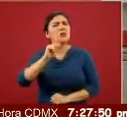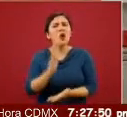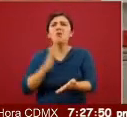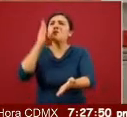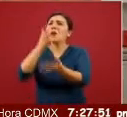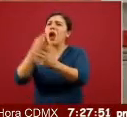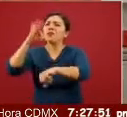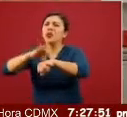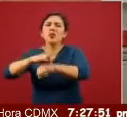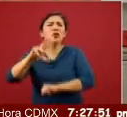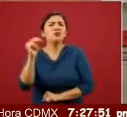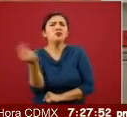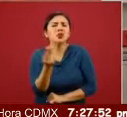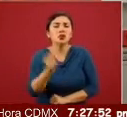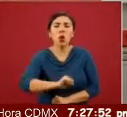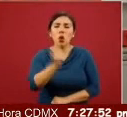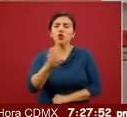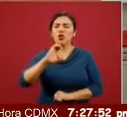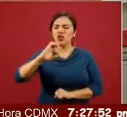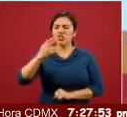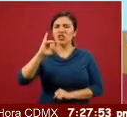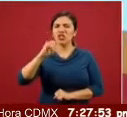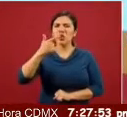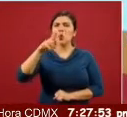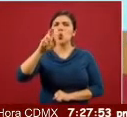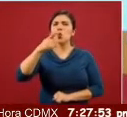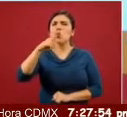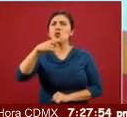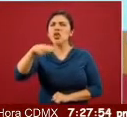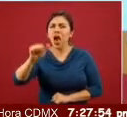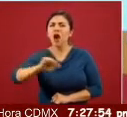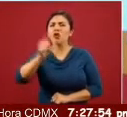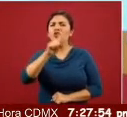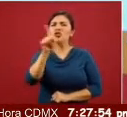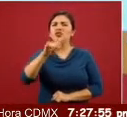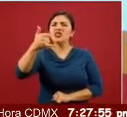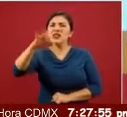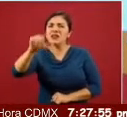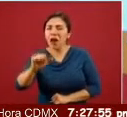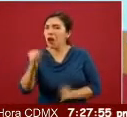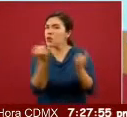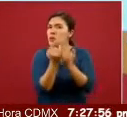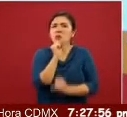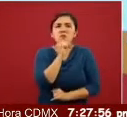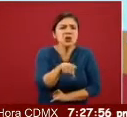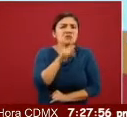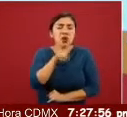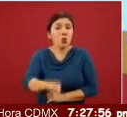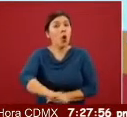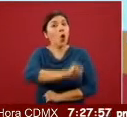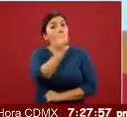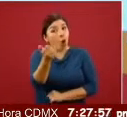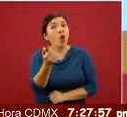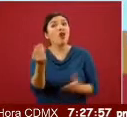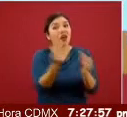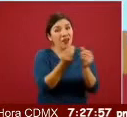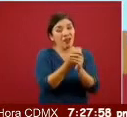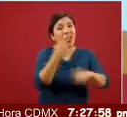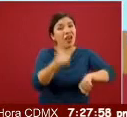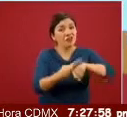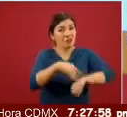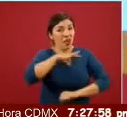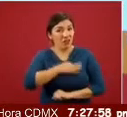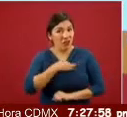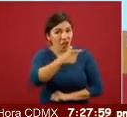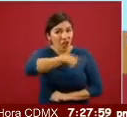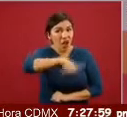consulta. Chikungunya, lo mismo. Zika, lo mismo. Y hay otras enfermedades infecciosas en donde